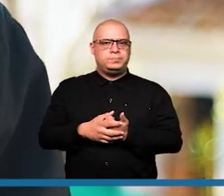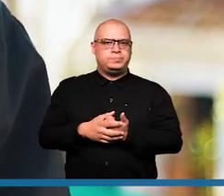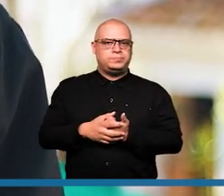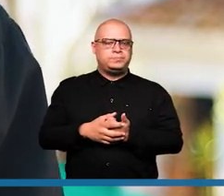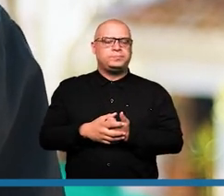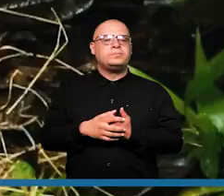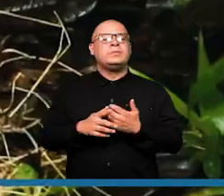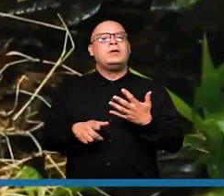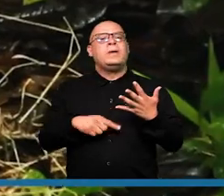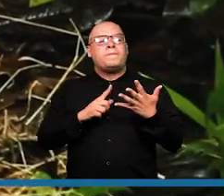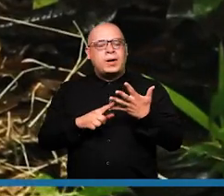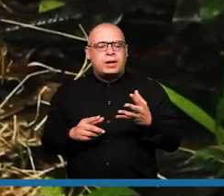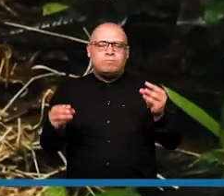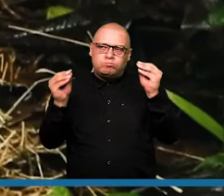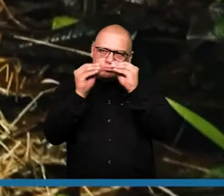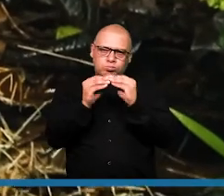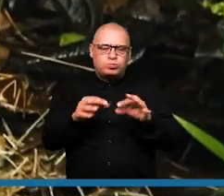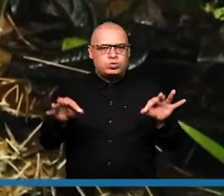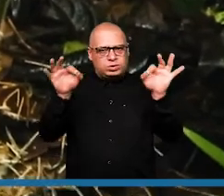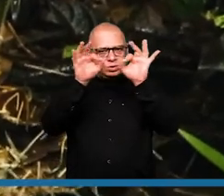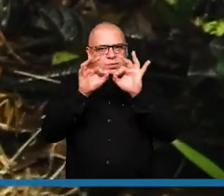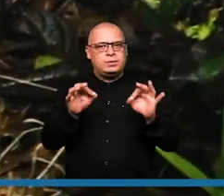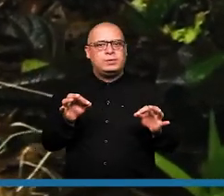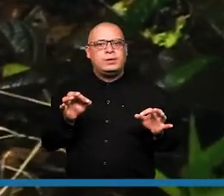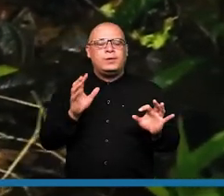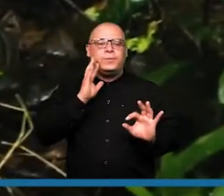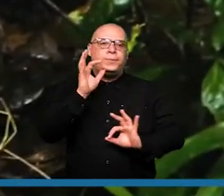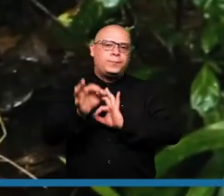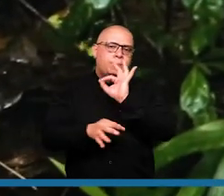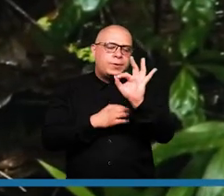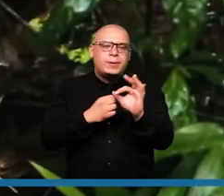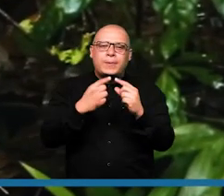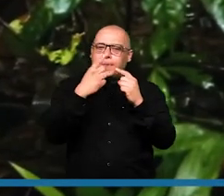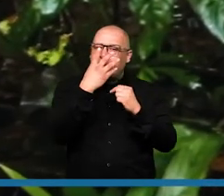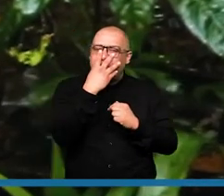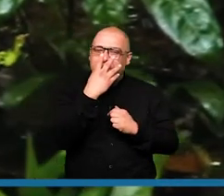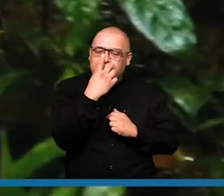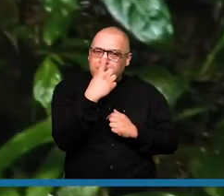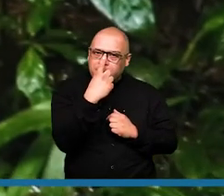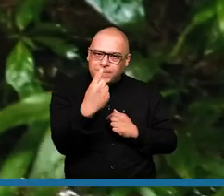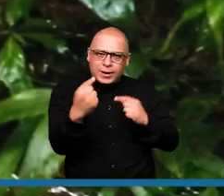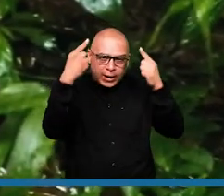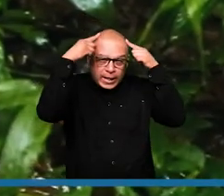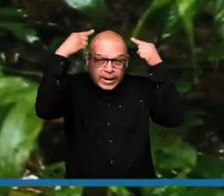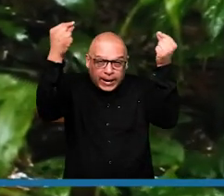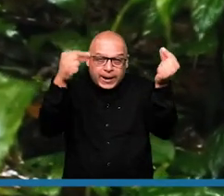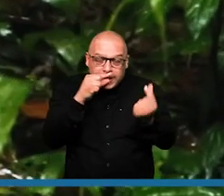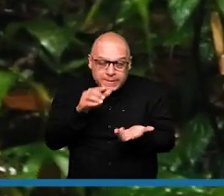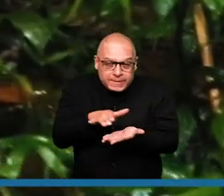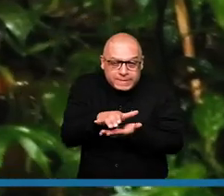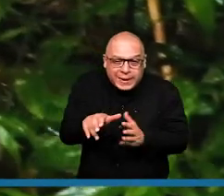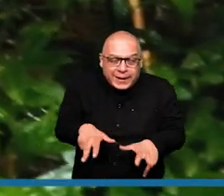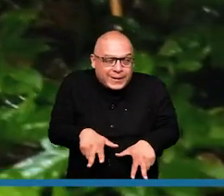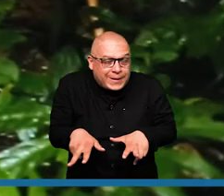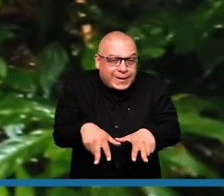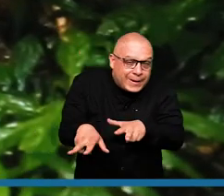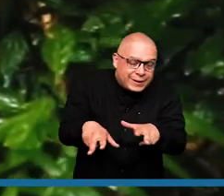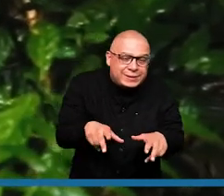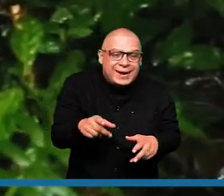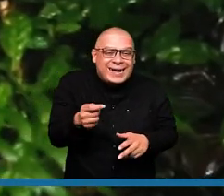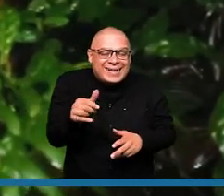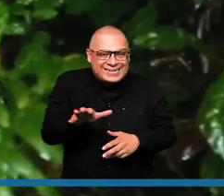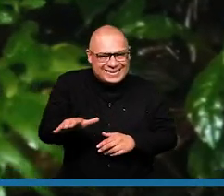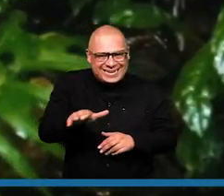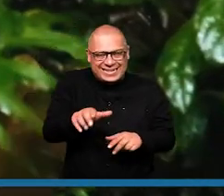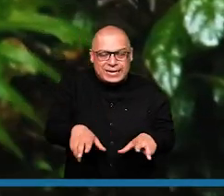Otra cosa importante es, por ejemplo, las campañas de protección de la zarigüeya, que es un grupo de especies con